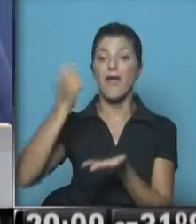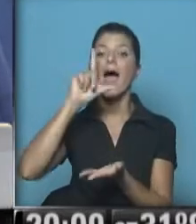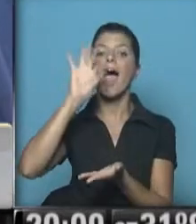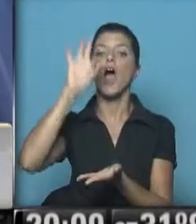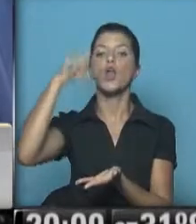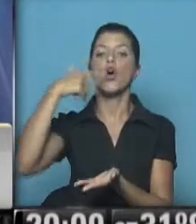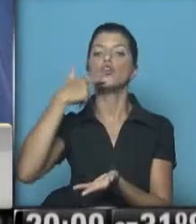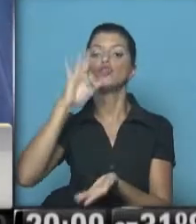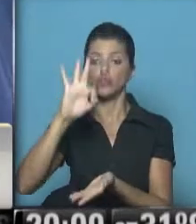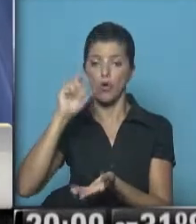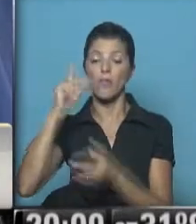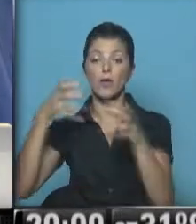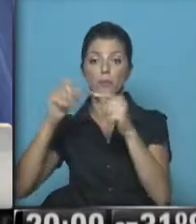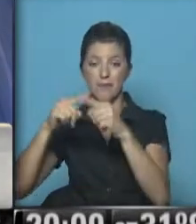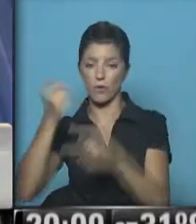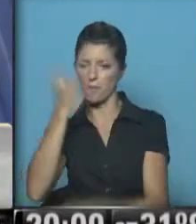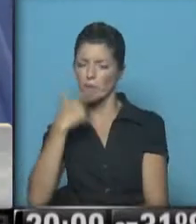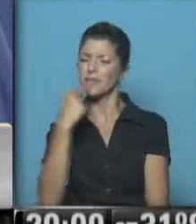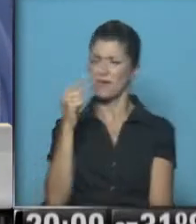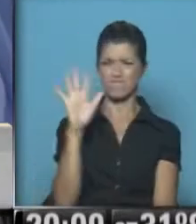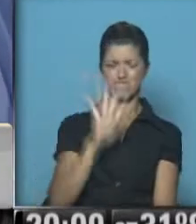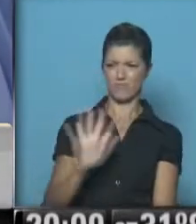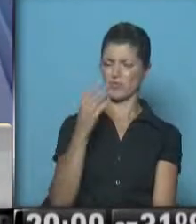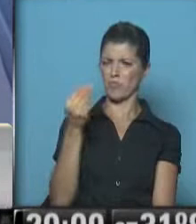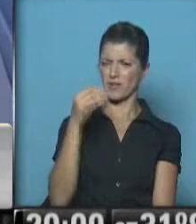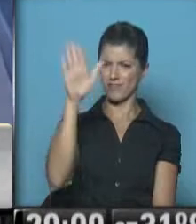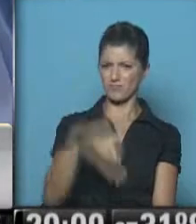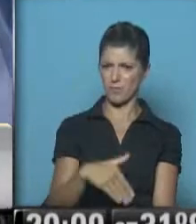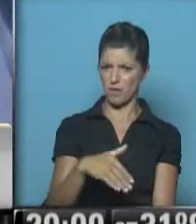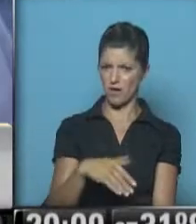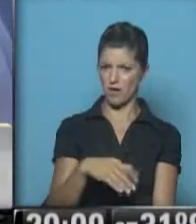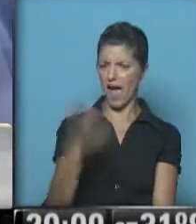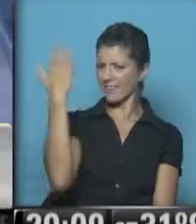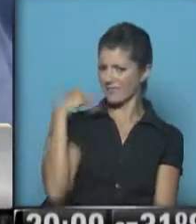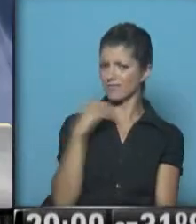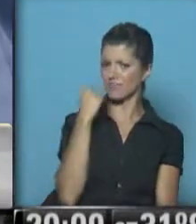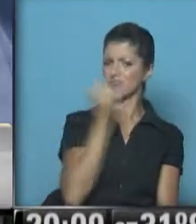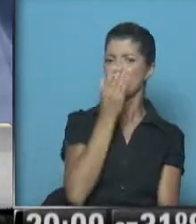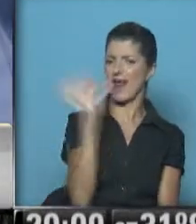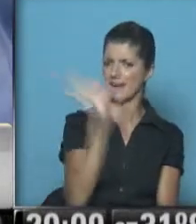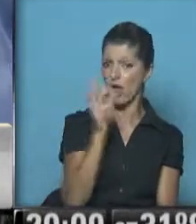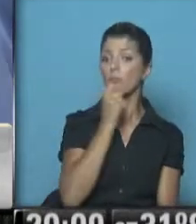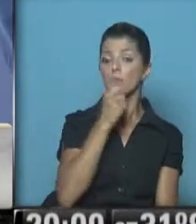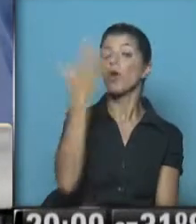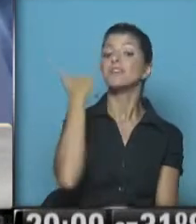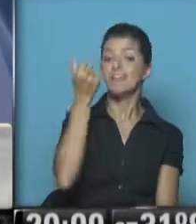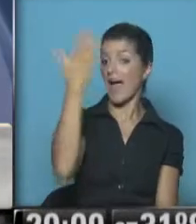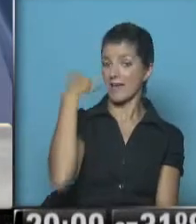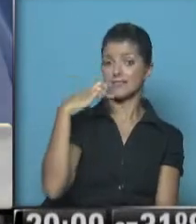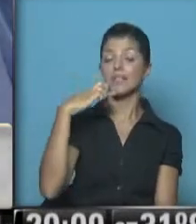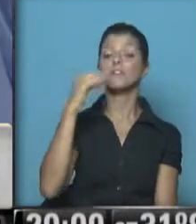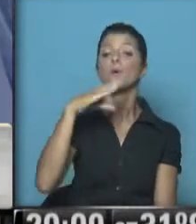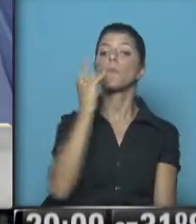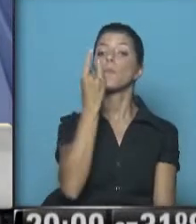habíamos dicho en este noticiero que era sospechoso que no hubiera declarado antes, como ya declaró, por ejemplo, Patricia Bullrich. A